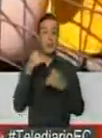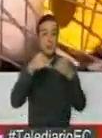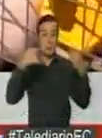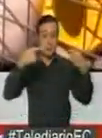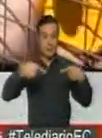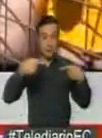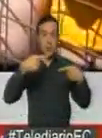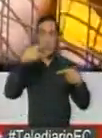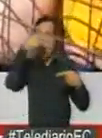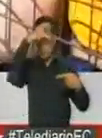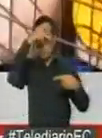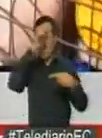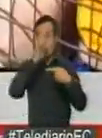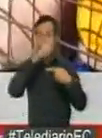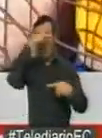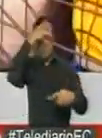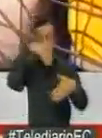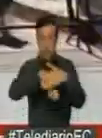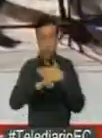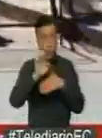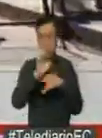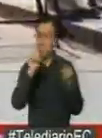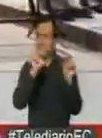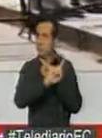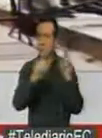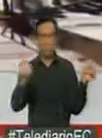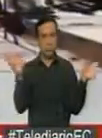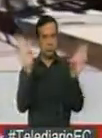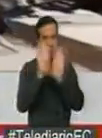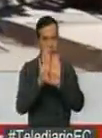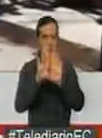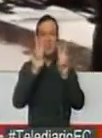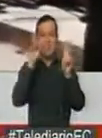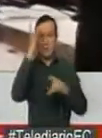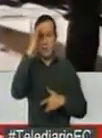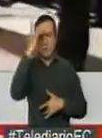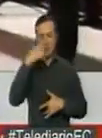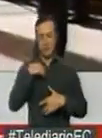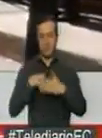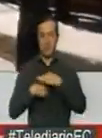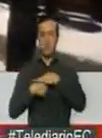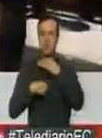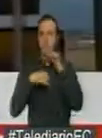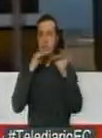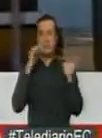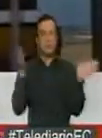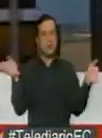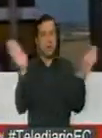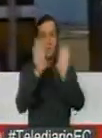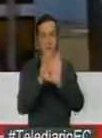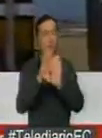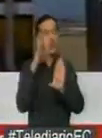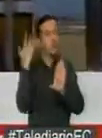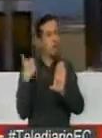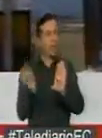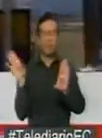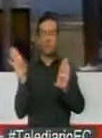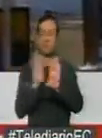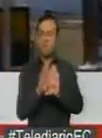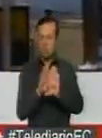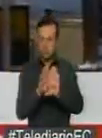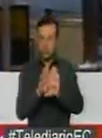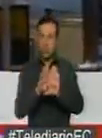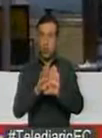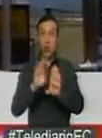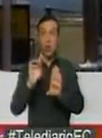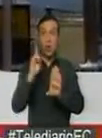de ciudadanos peruanos a suelo ecuatoriano por el brote de coronavirus. Se ha restringido el paso acá en el puente internacional,